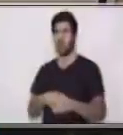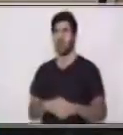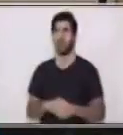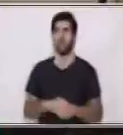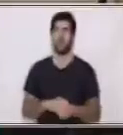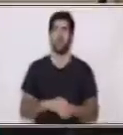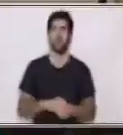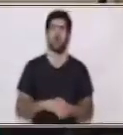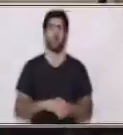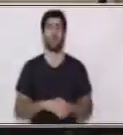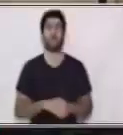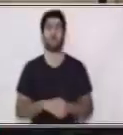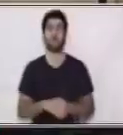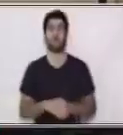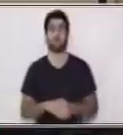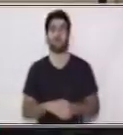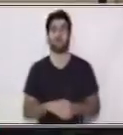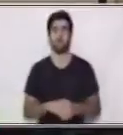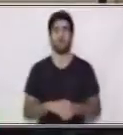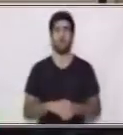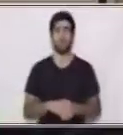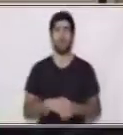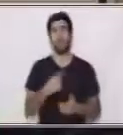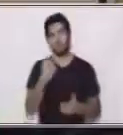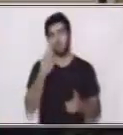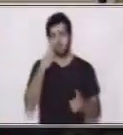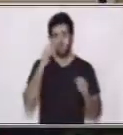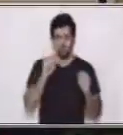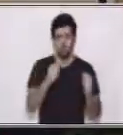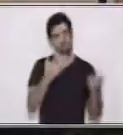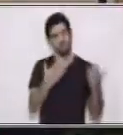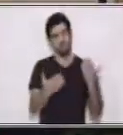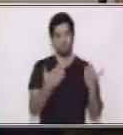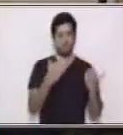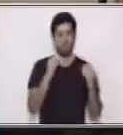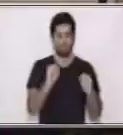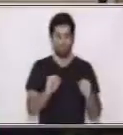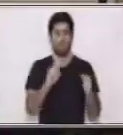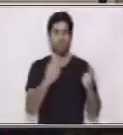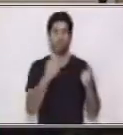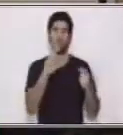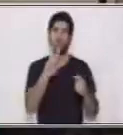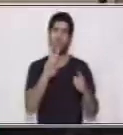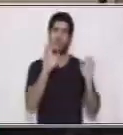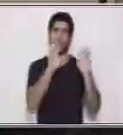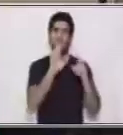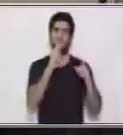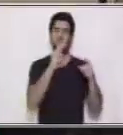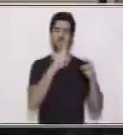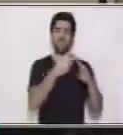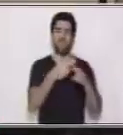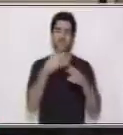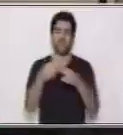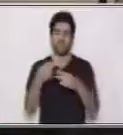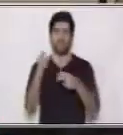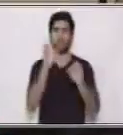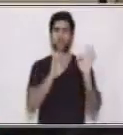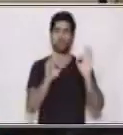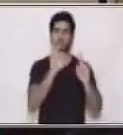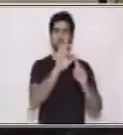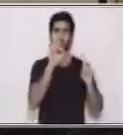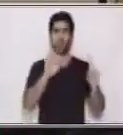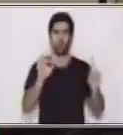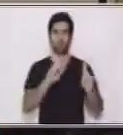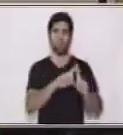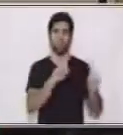aquí dice abierto de noche, cerrado de día, podríamos decir que están en dos enunciados, frases u oraciones